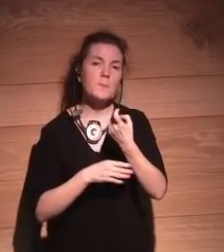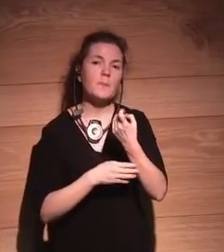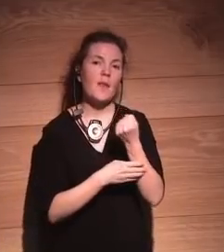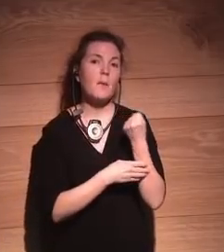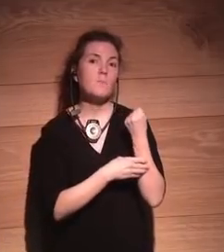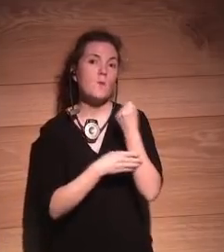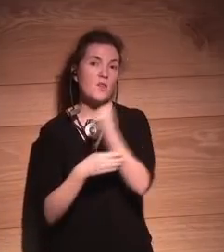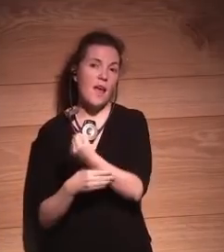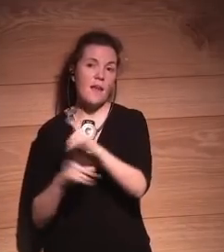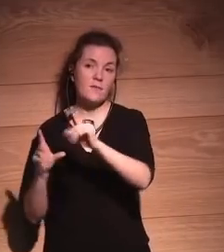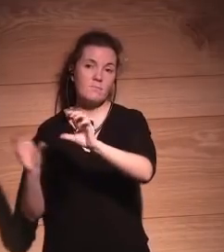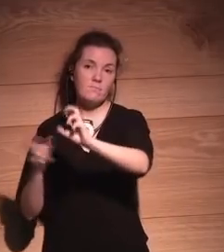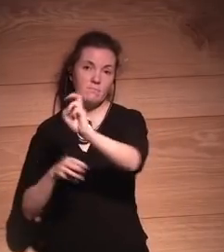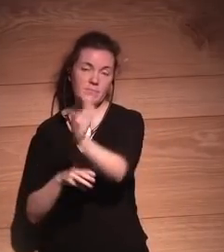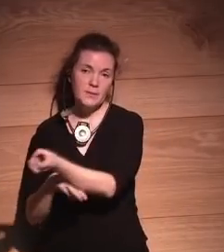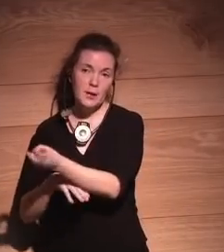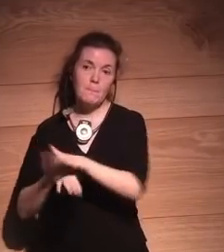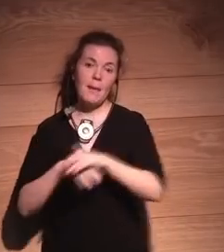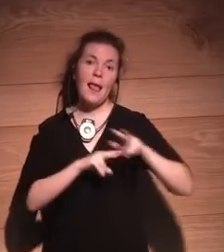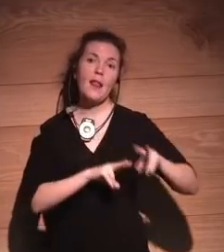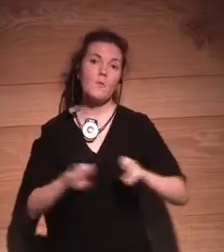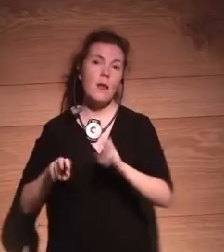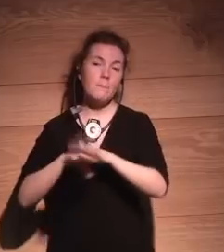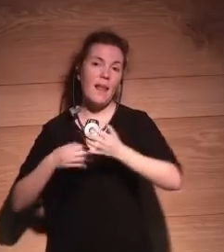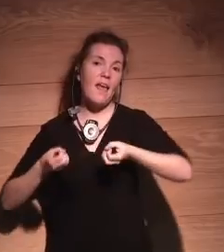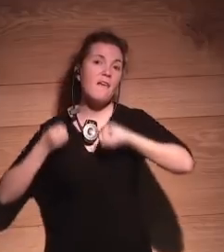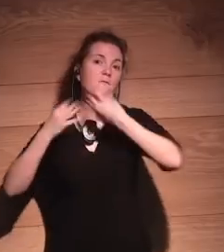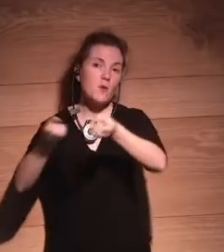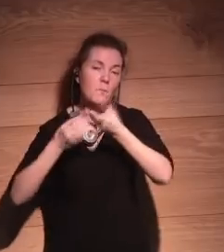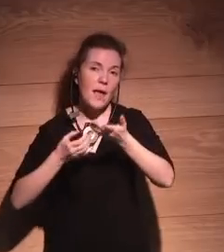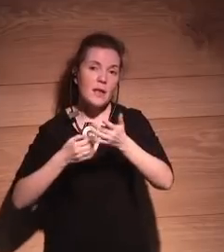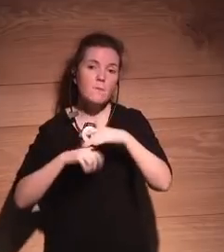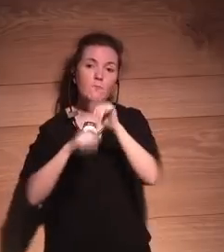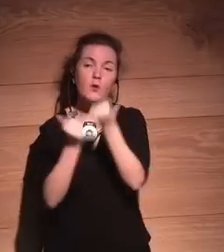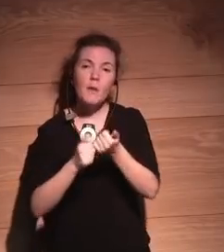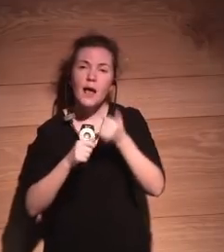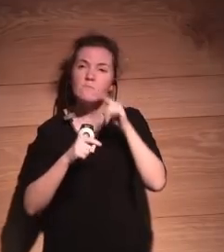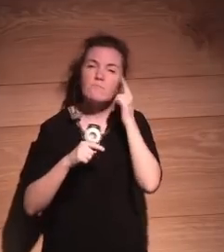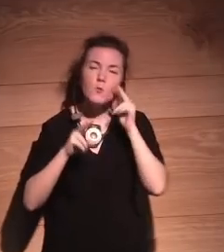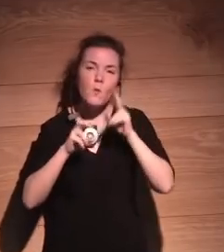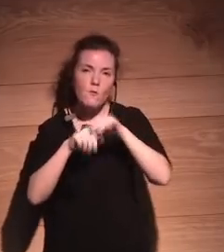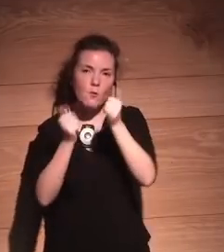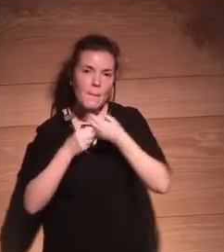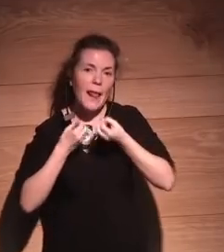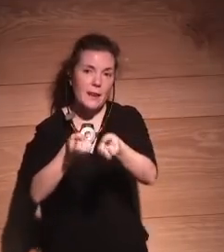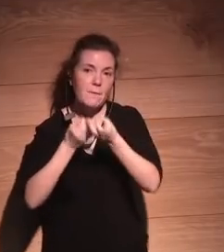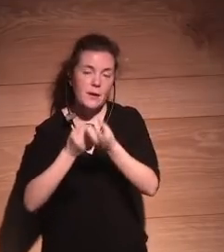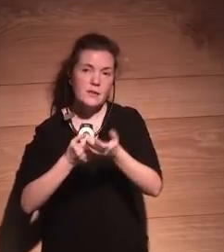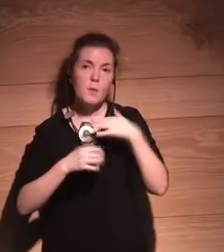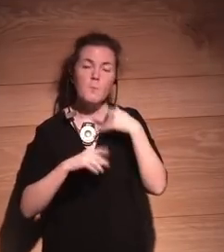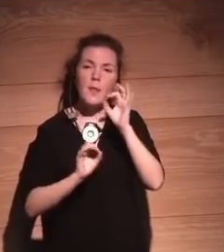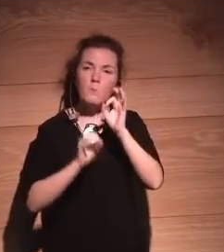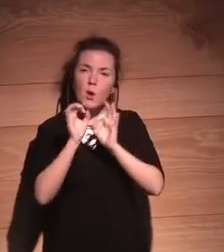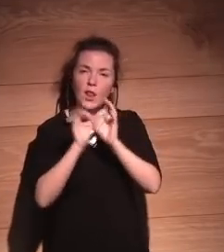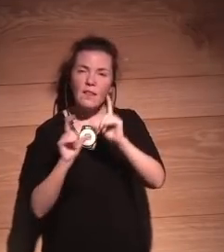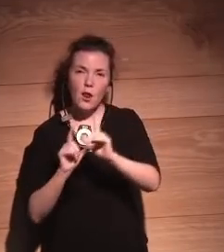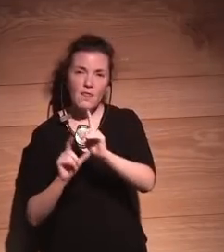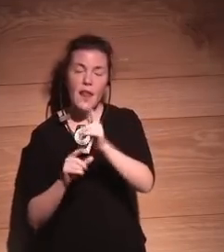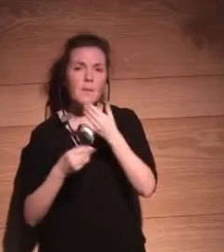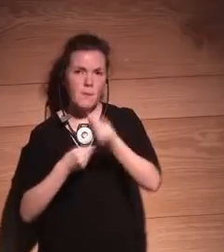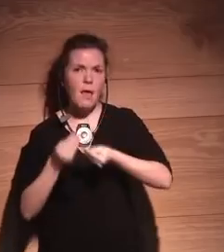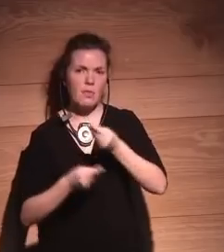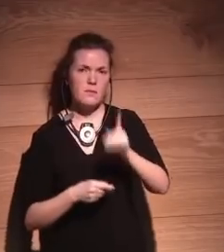al medio para que innoven y que informan y que encuentren formas de innovar y poder monetizar esas innovaciones, que es algo que hay